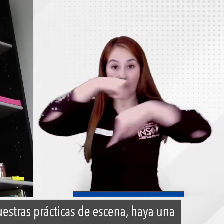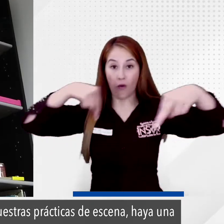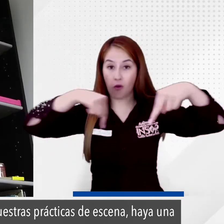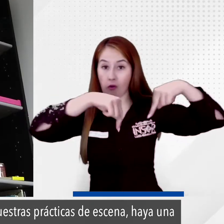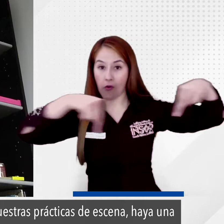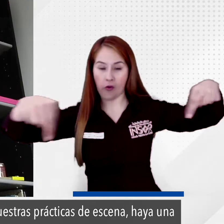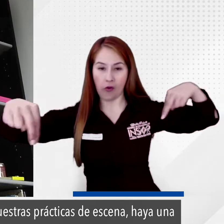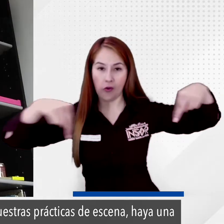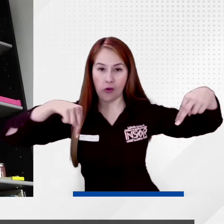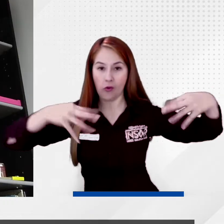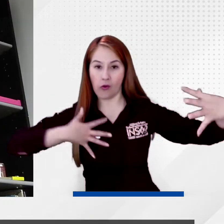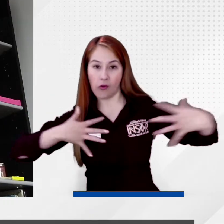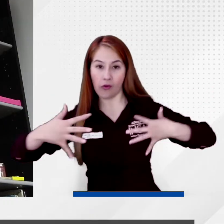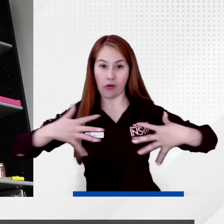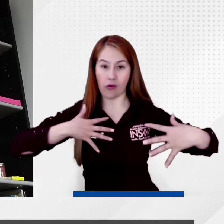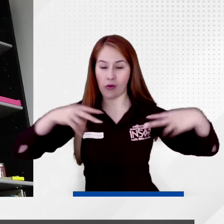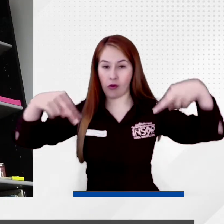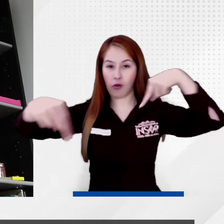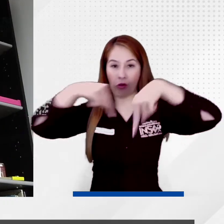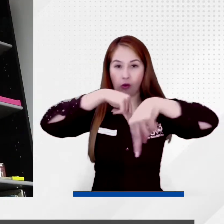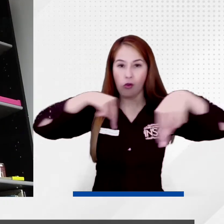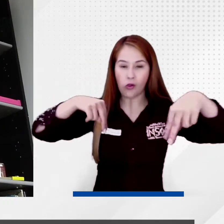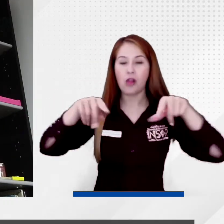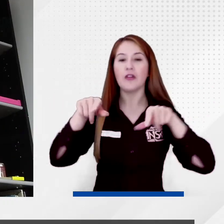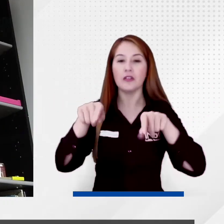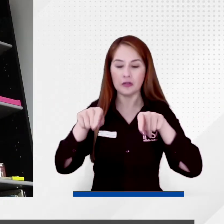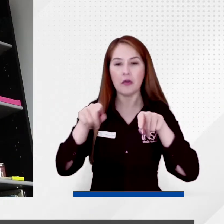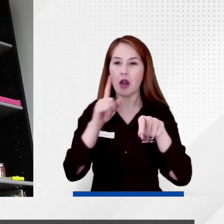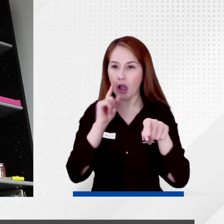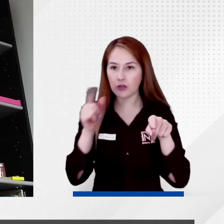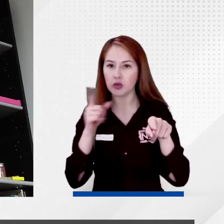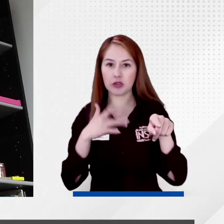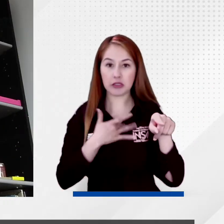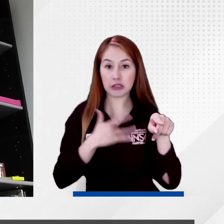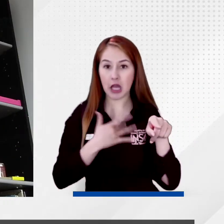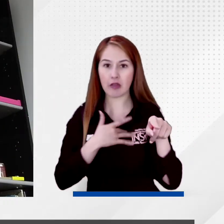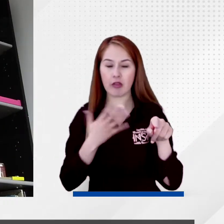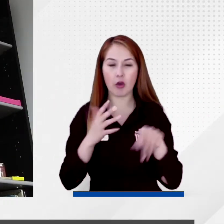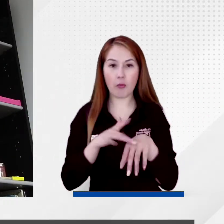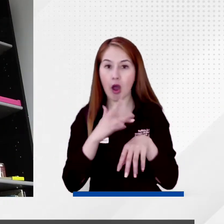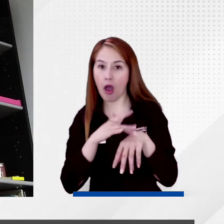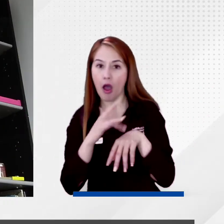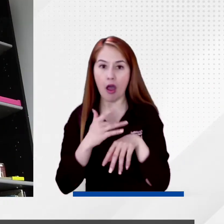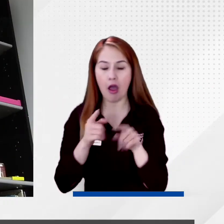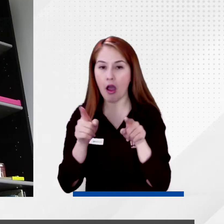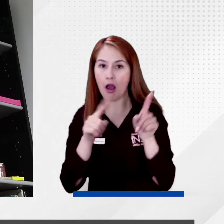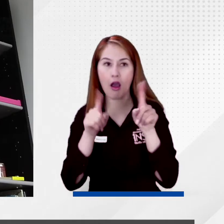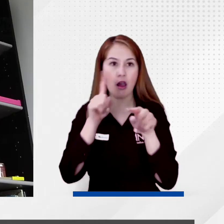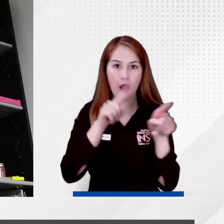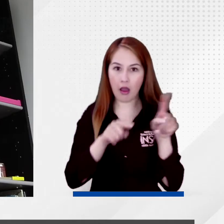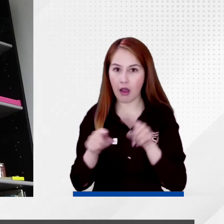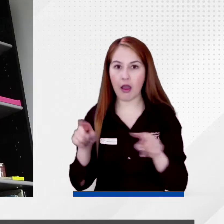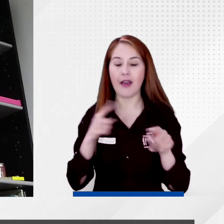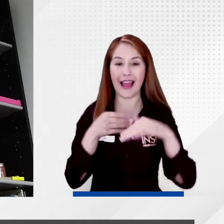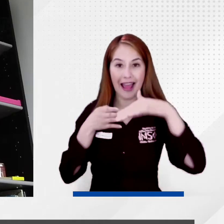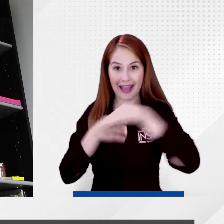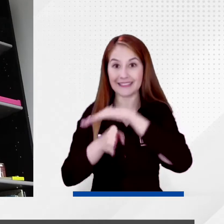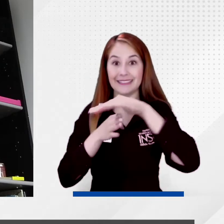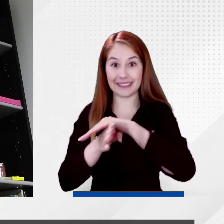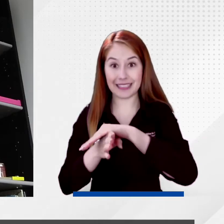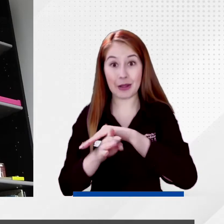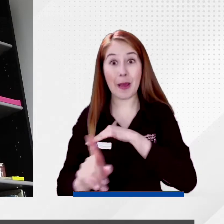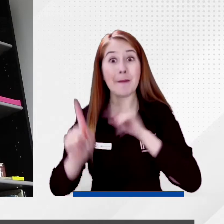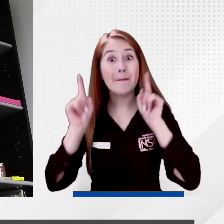una accesibilidad, también el mismo tema de la obra, los topos, ¿cierto?, está reivindicando